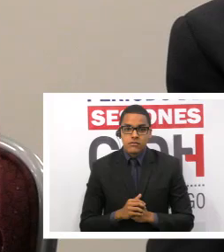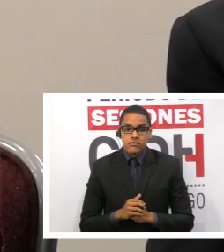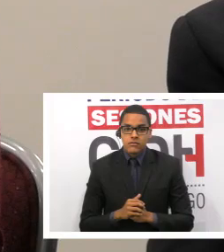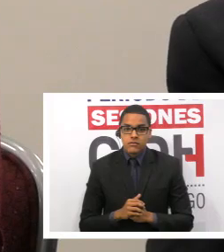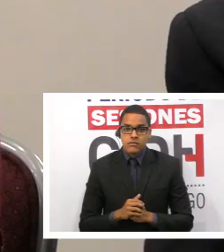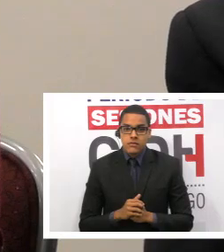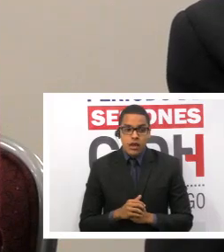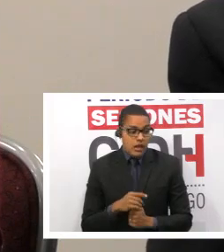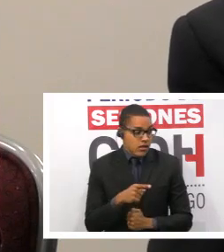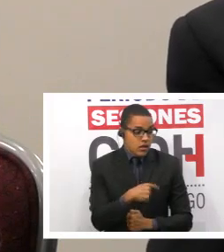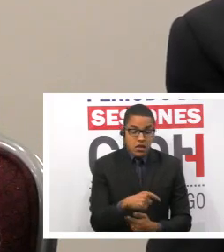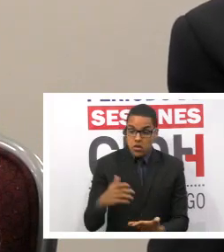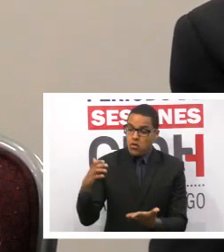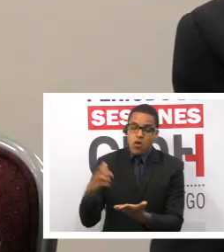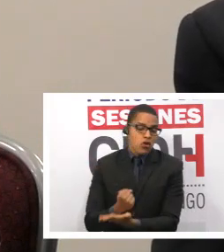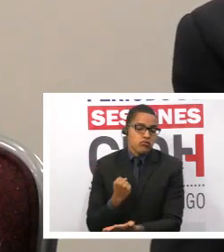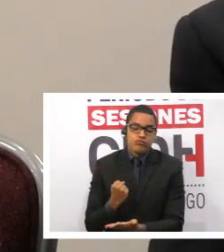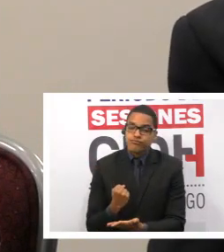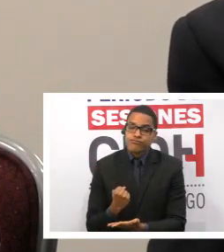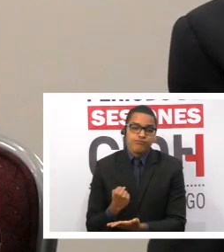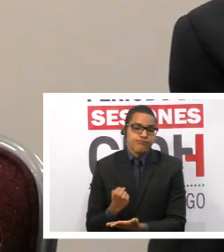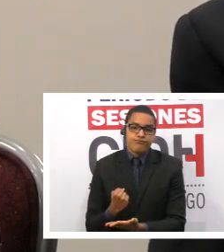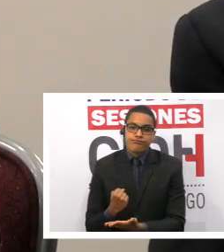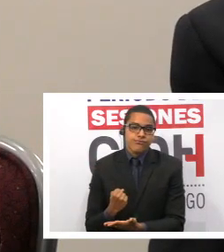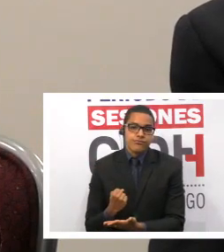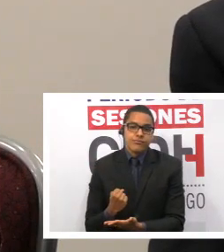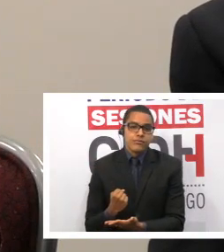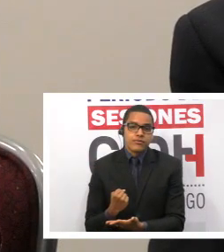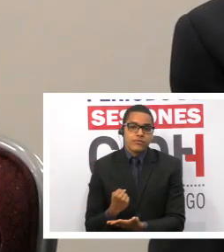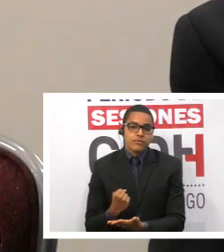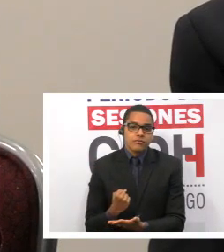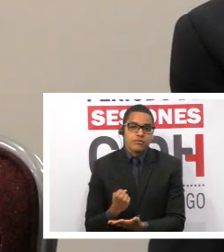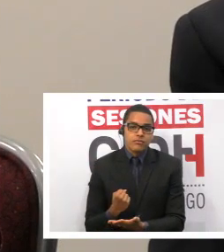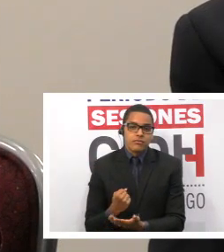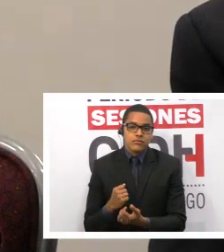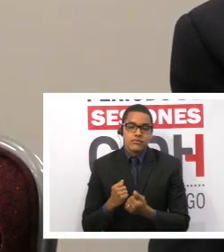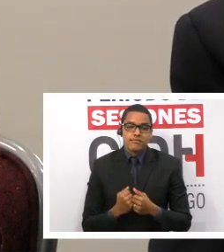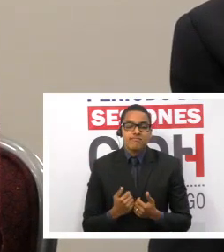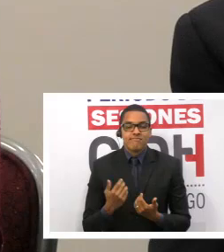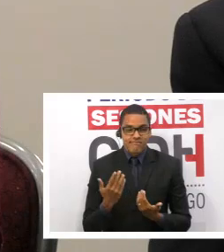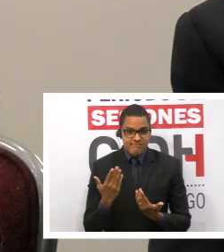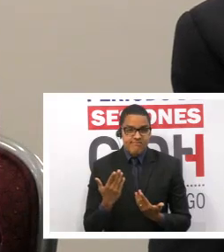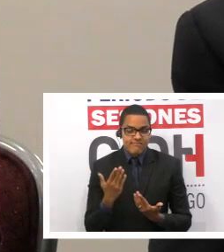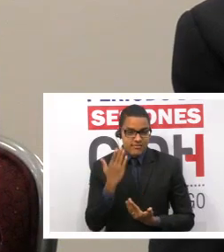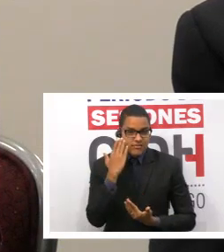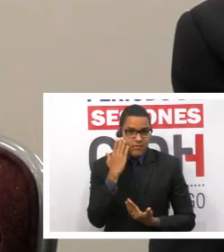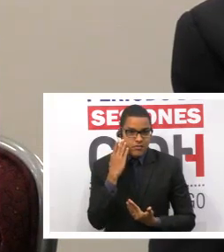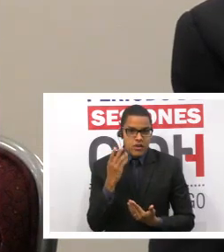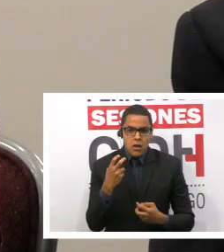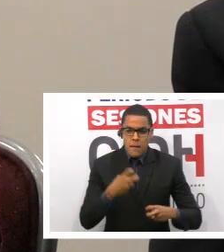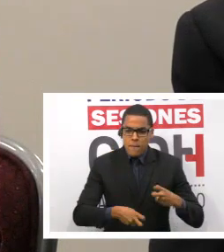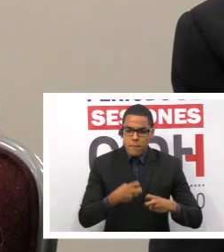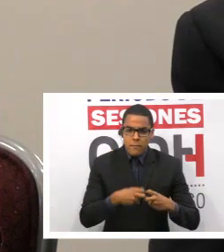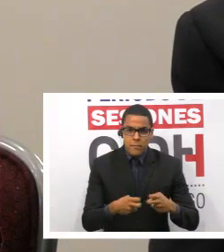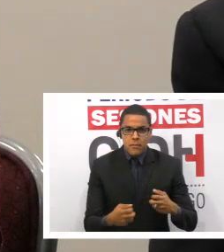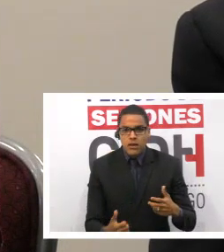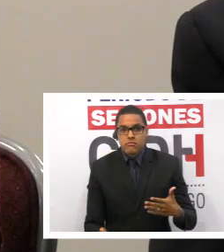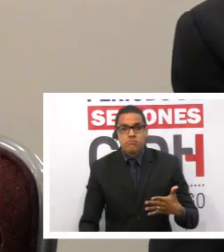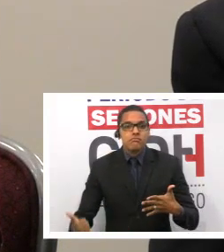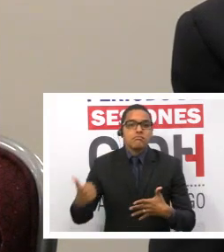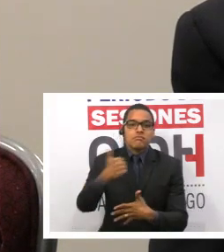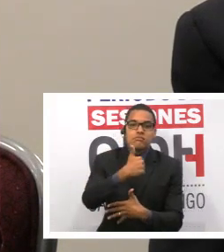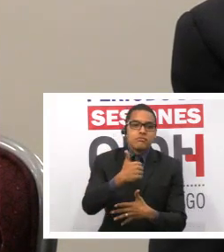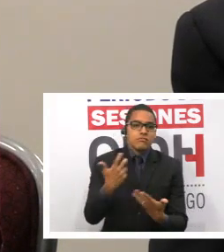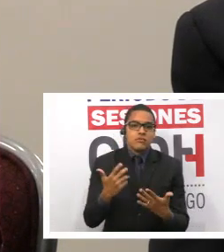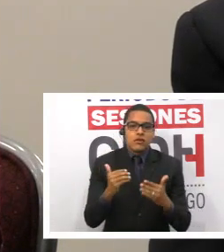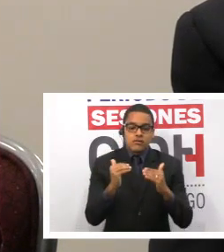latina' para uno de sus principales efectos que es la reducción de la desigualdad si bien decimos que en américa latina es la región